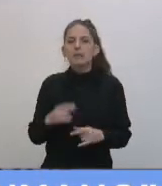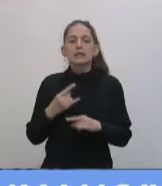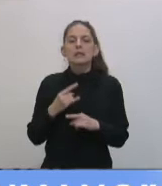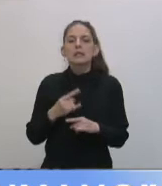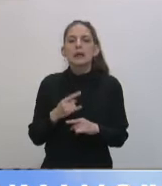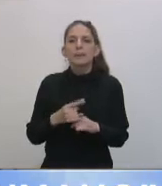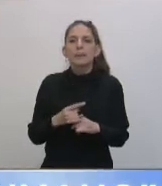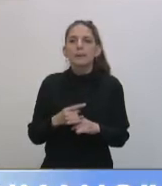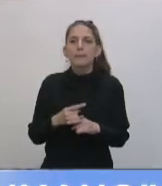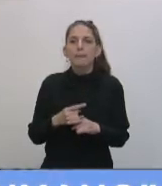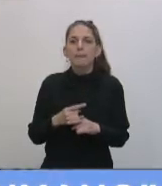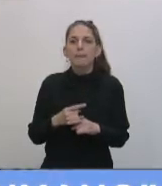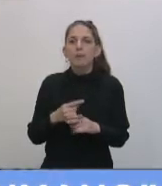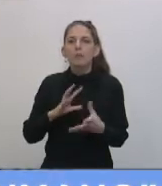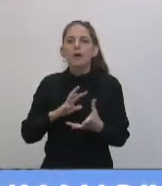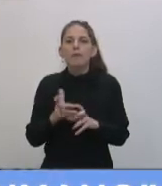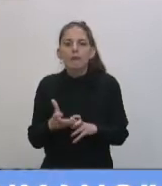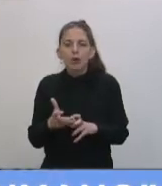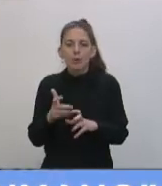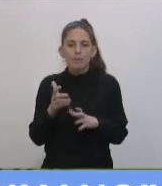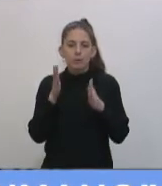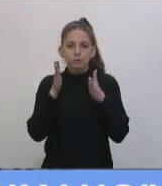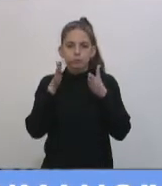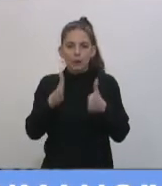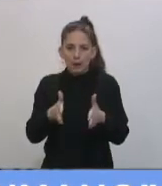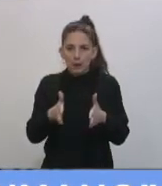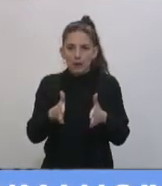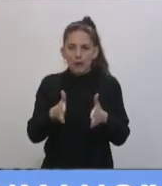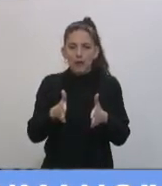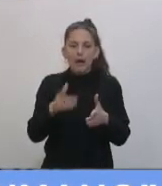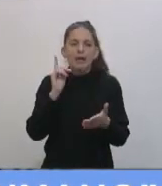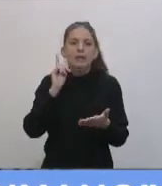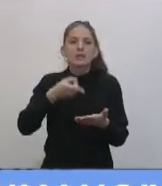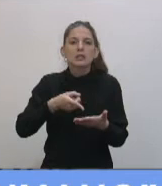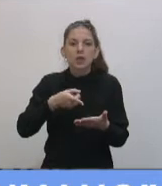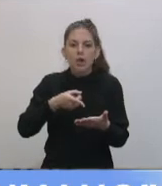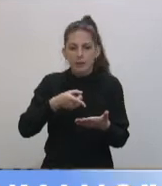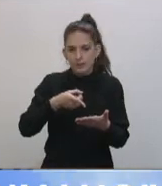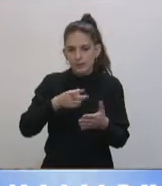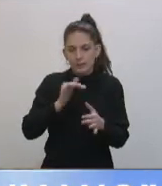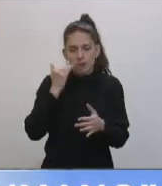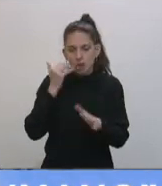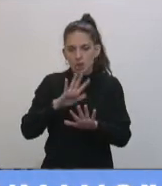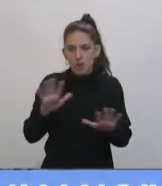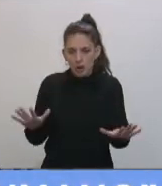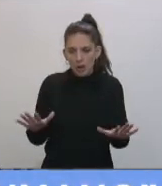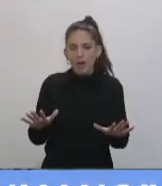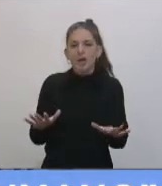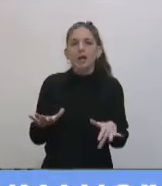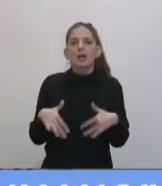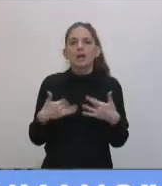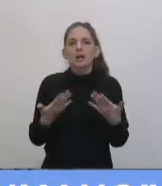siempre es una forma de estigmatizar y de desvalorizar las decisiones que se toman y de dar un sentido